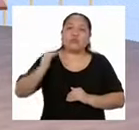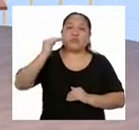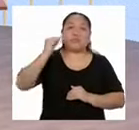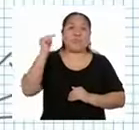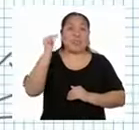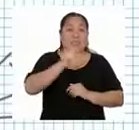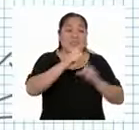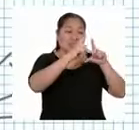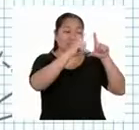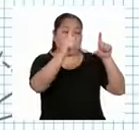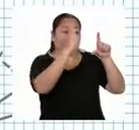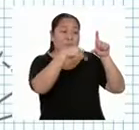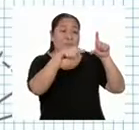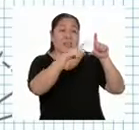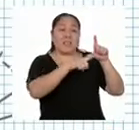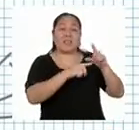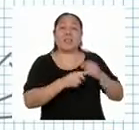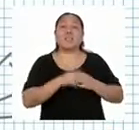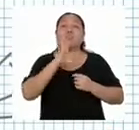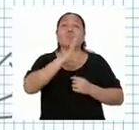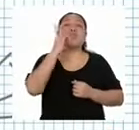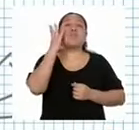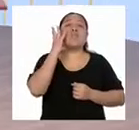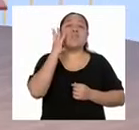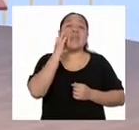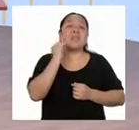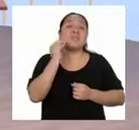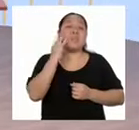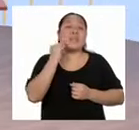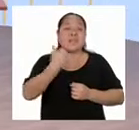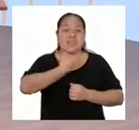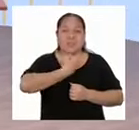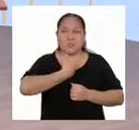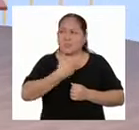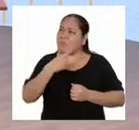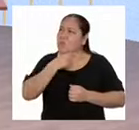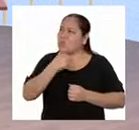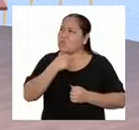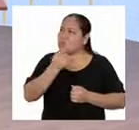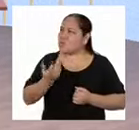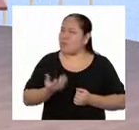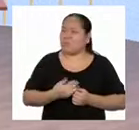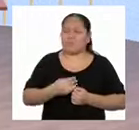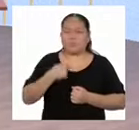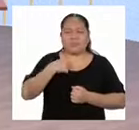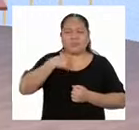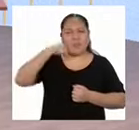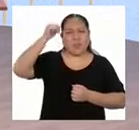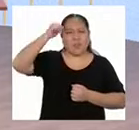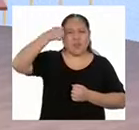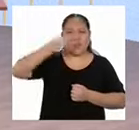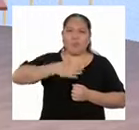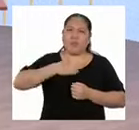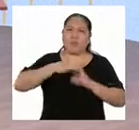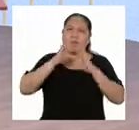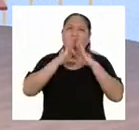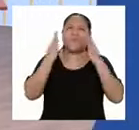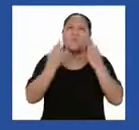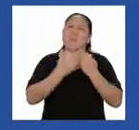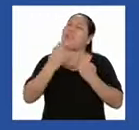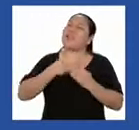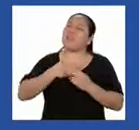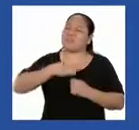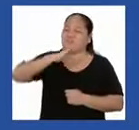anécdota personal. ¿Y qué te generó leerla? Me gustó. Me hizo recordar a mi propia familia y a mi